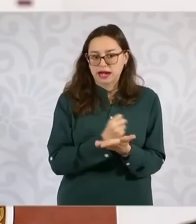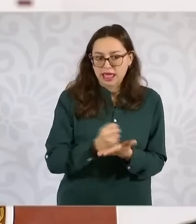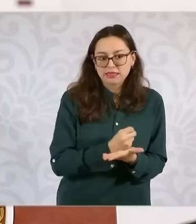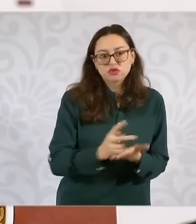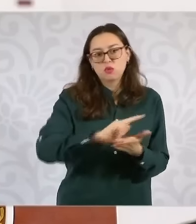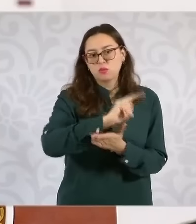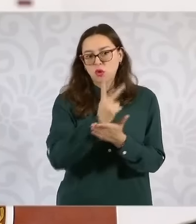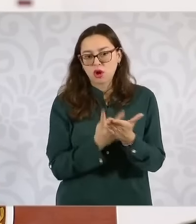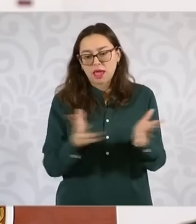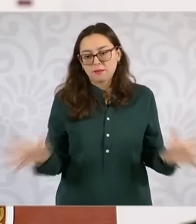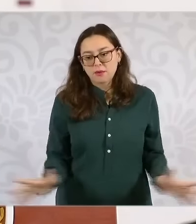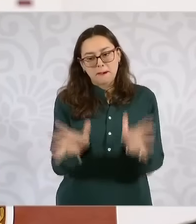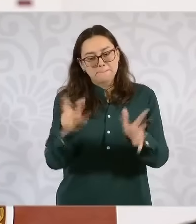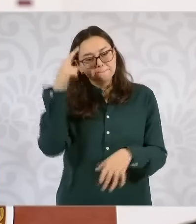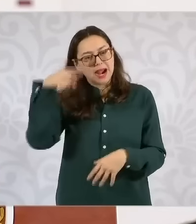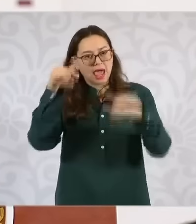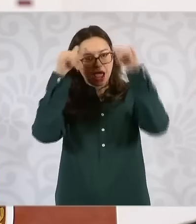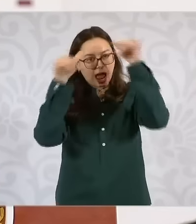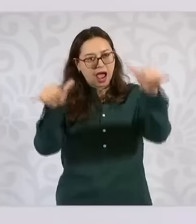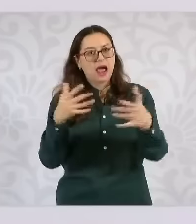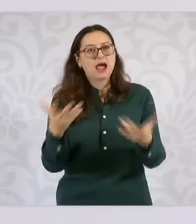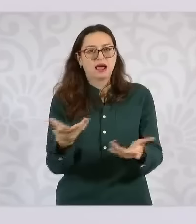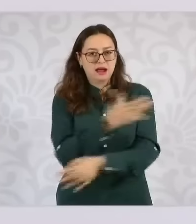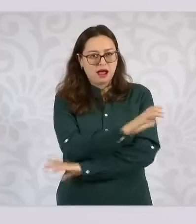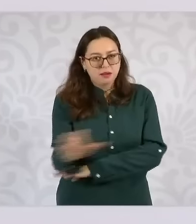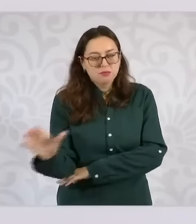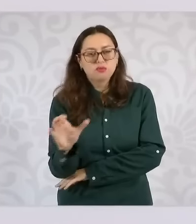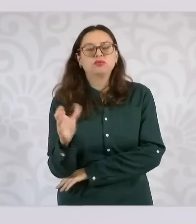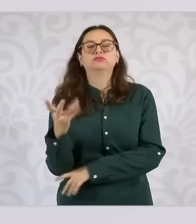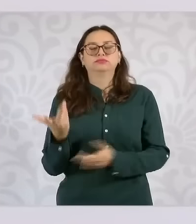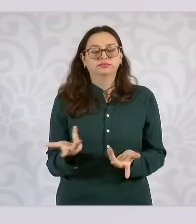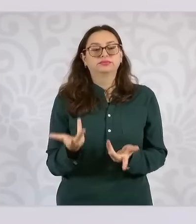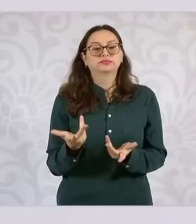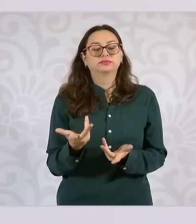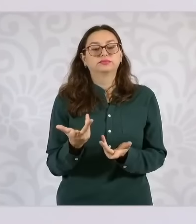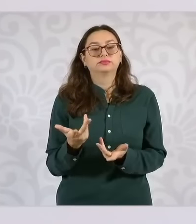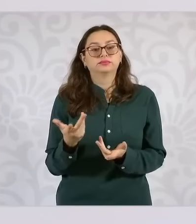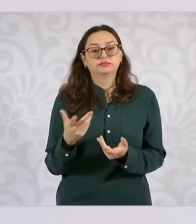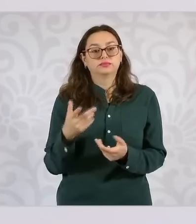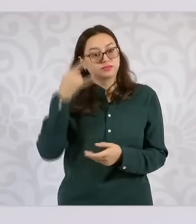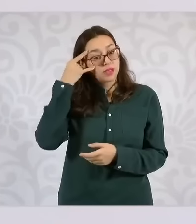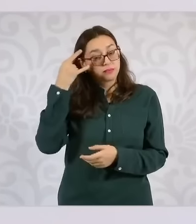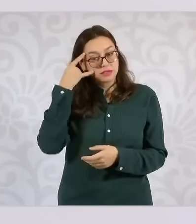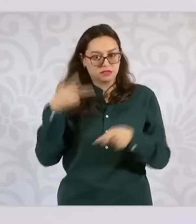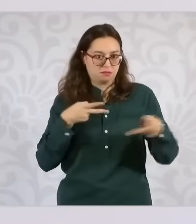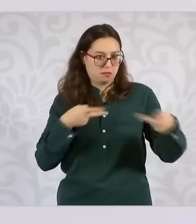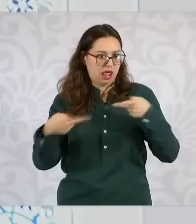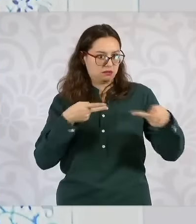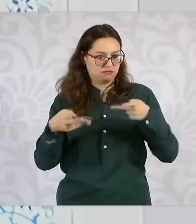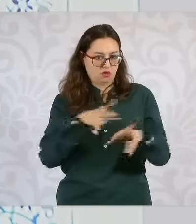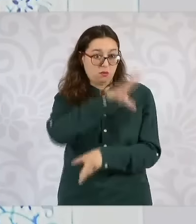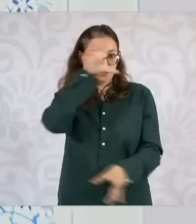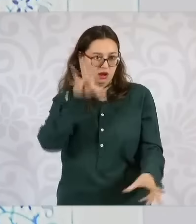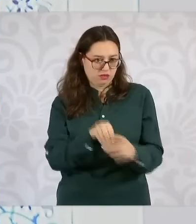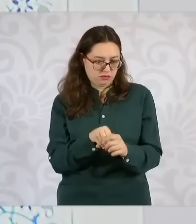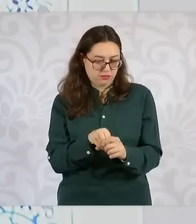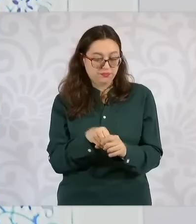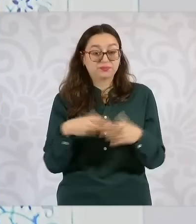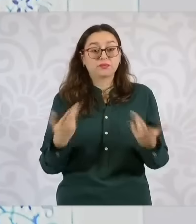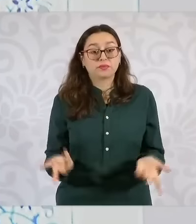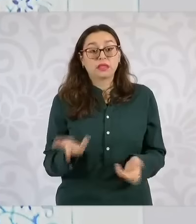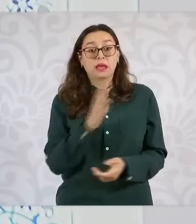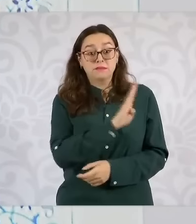para la producción ganadera sustentable y en Campeche, pues todo el plan Campeche. En el caso de Baja